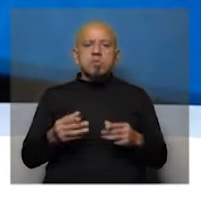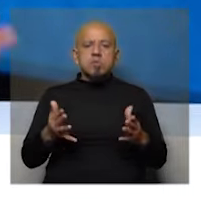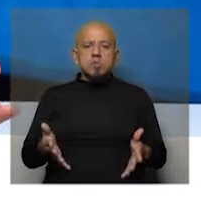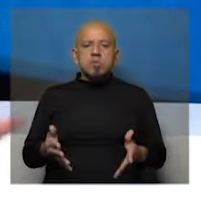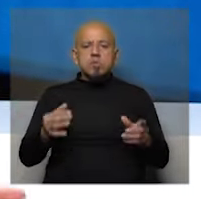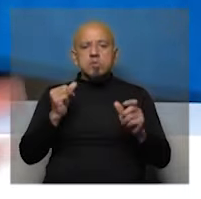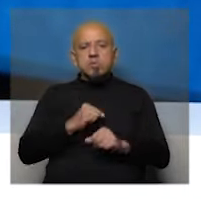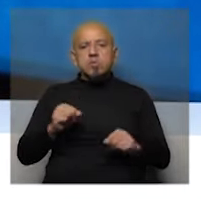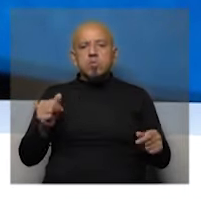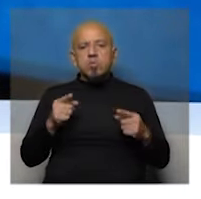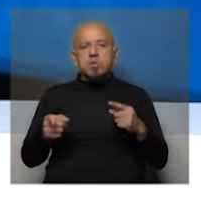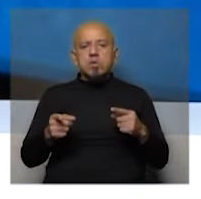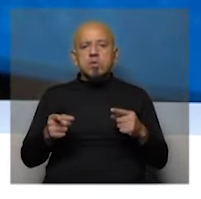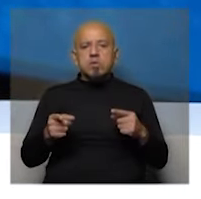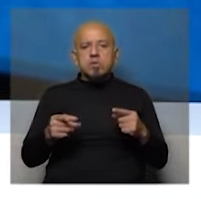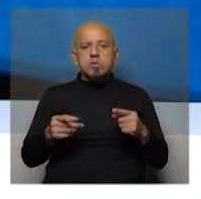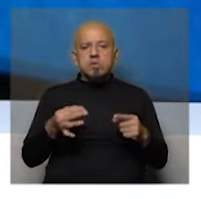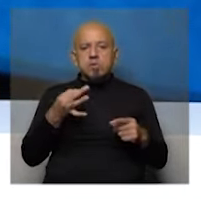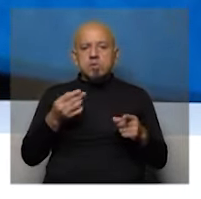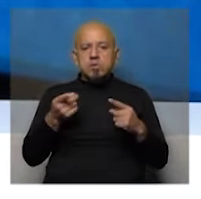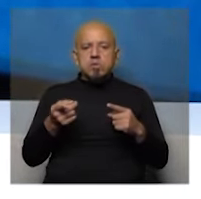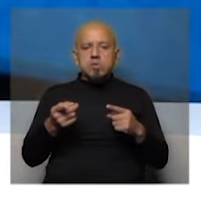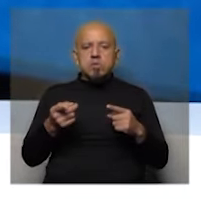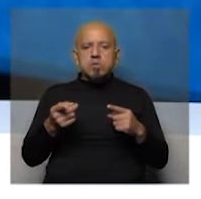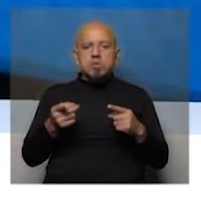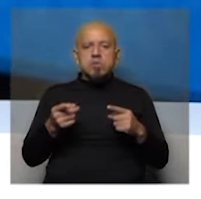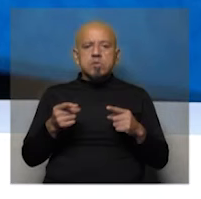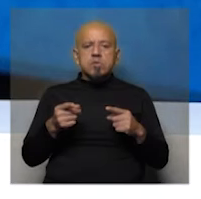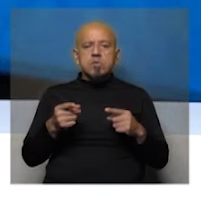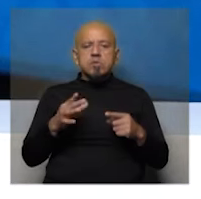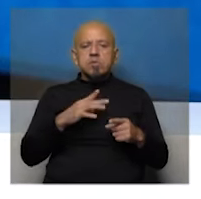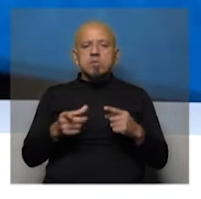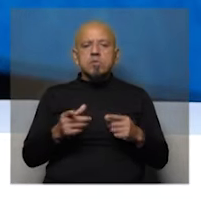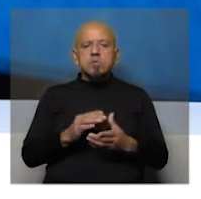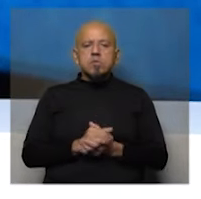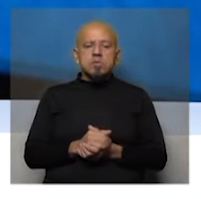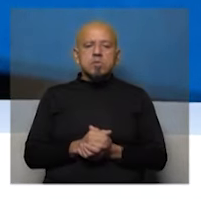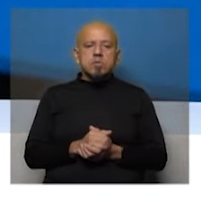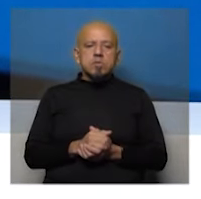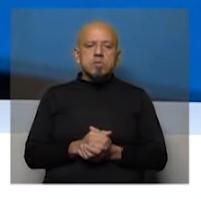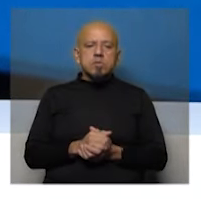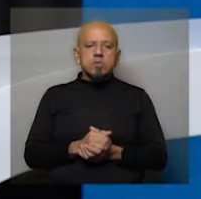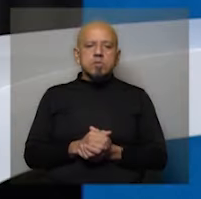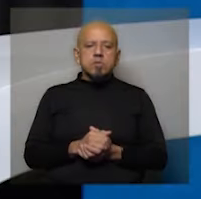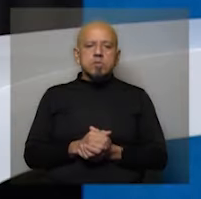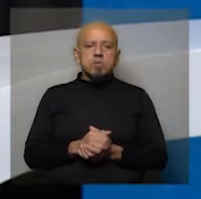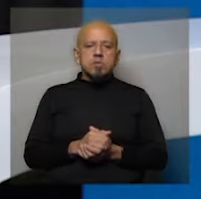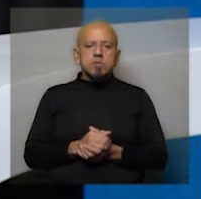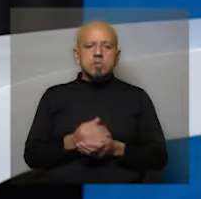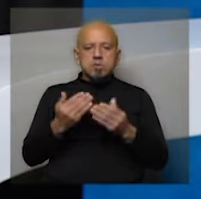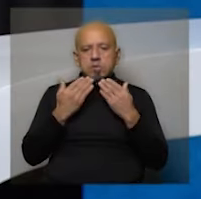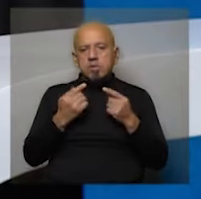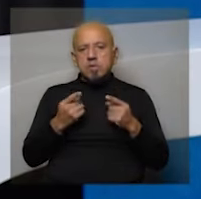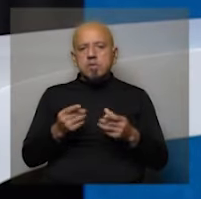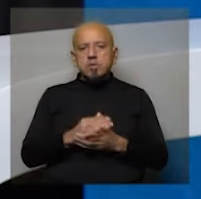puedan declarar lo que quieren declarar lo que es su derecho en las mejores condiciones no marila te agradezco mucho tu visita esta noche aquí a laado hoy vamos a seguir